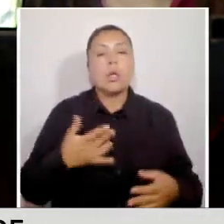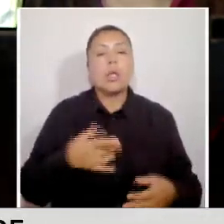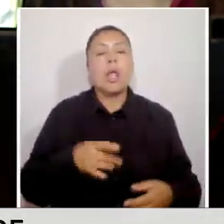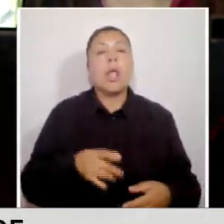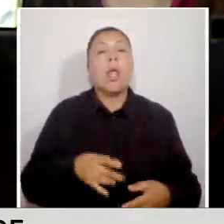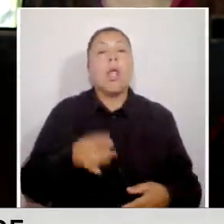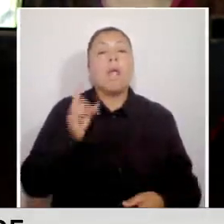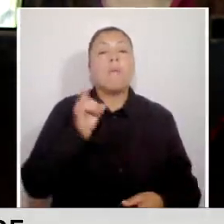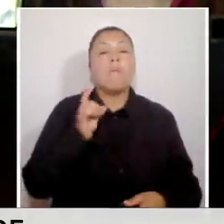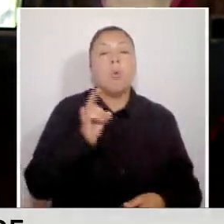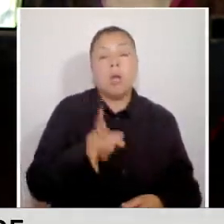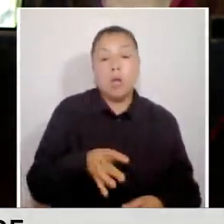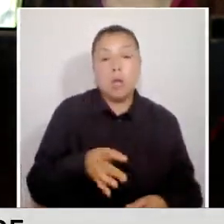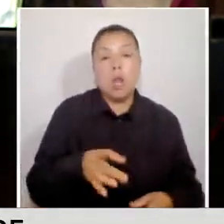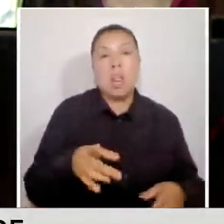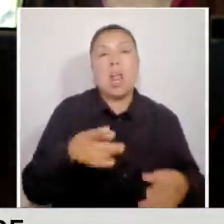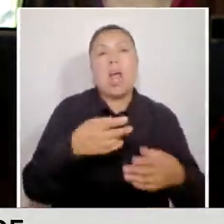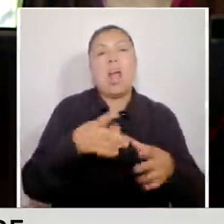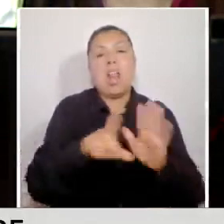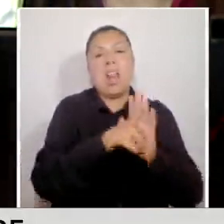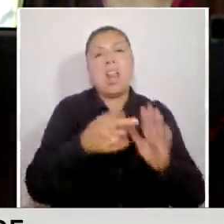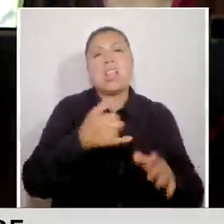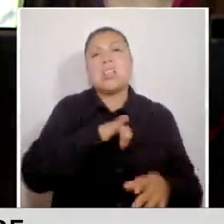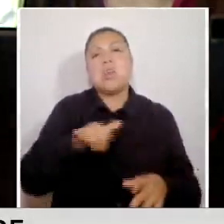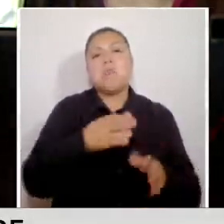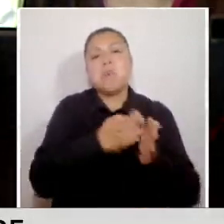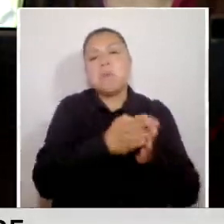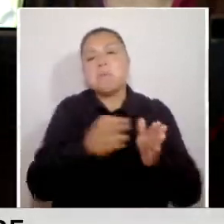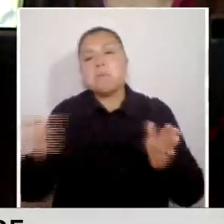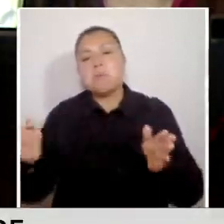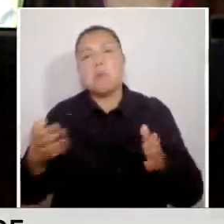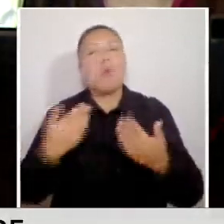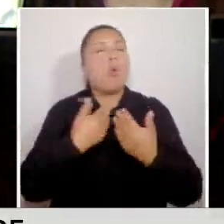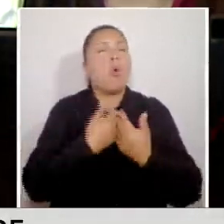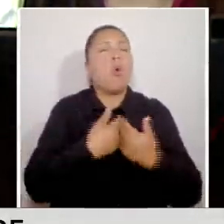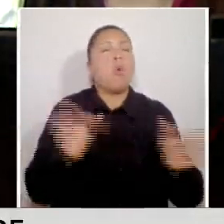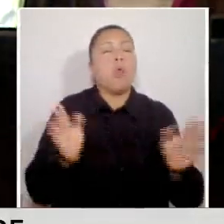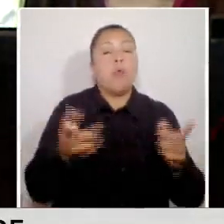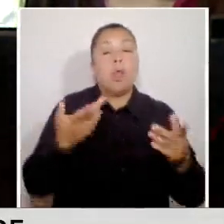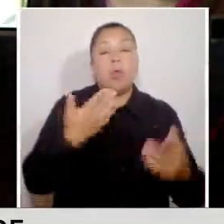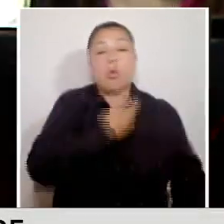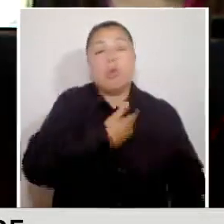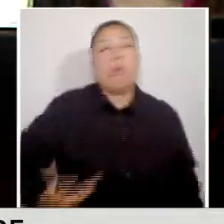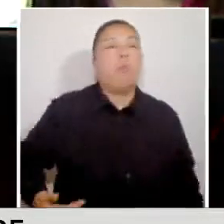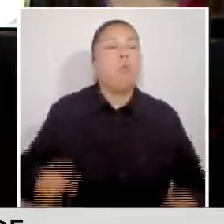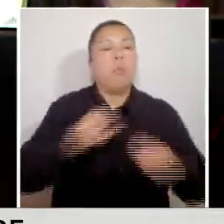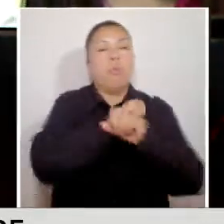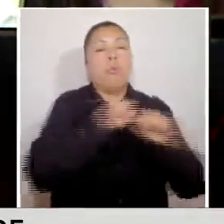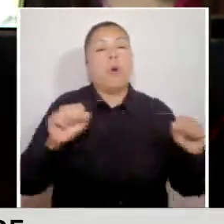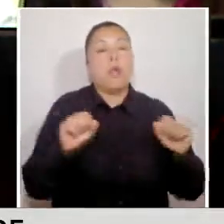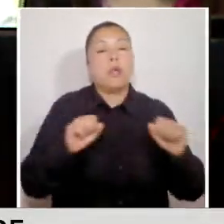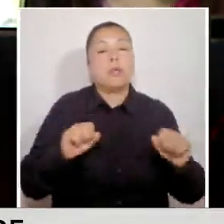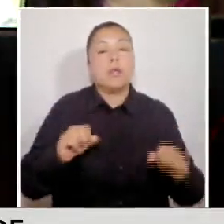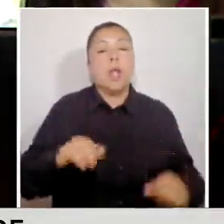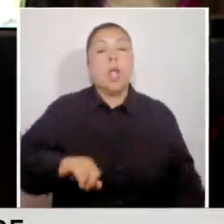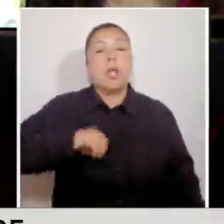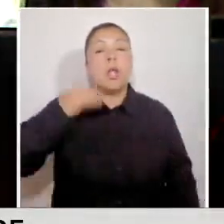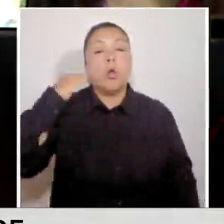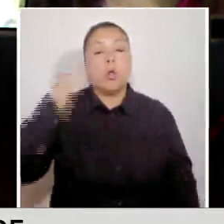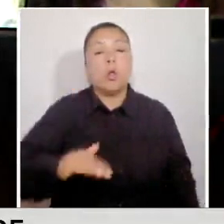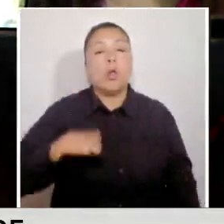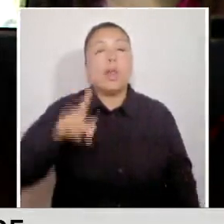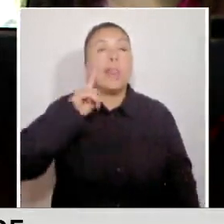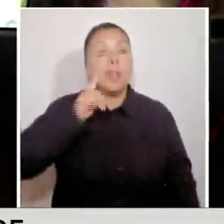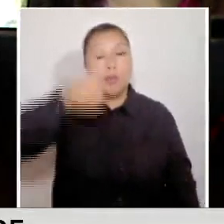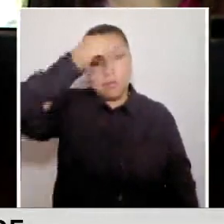después se le contabilice como que la estaba cumpliendo cuando estaba en libertad presidente no puede ser que los menores de edad tengan hoy día una pena